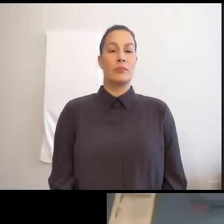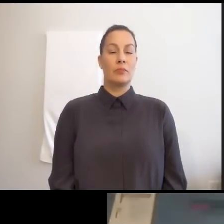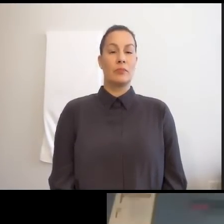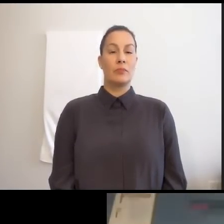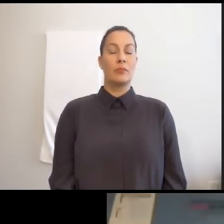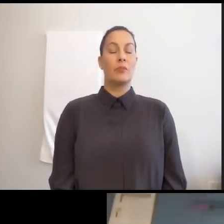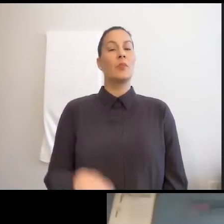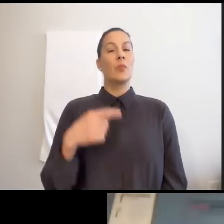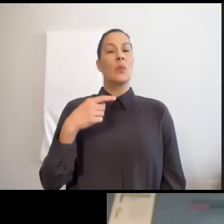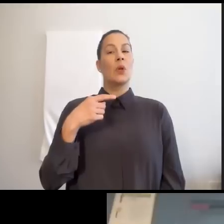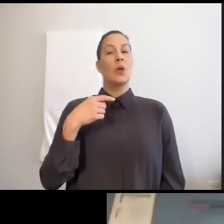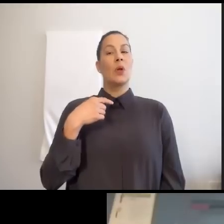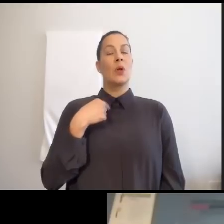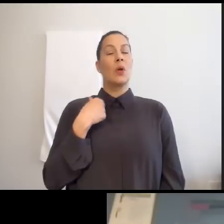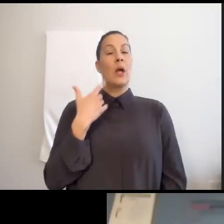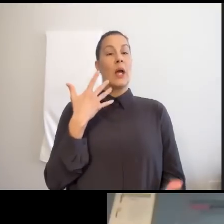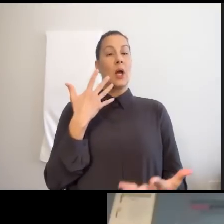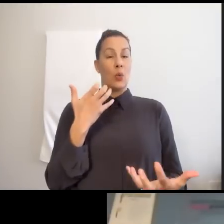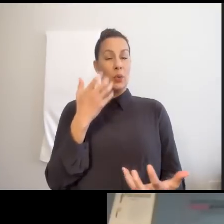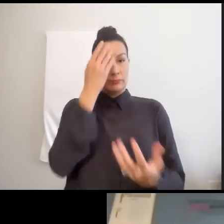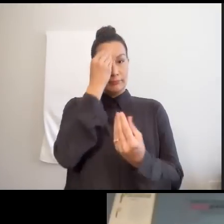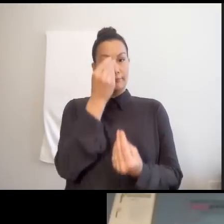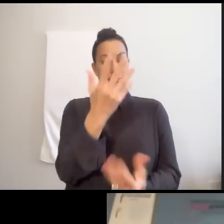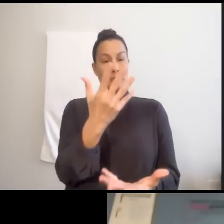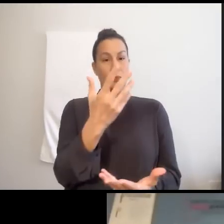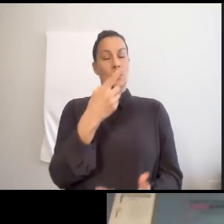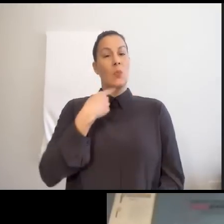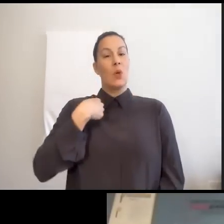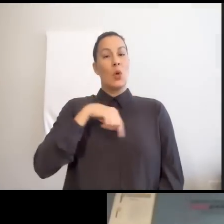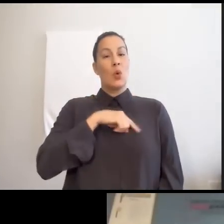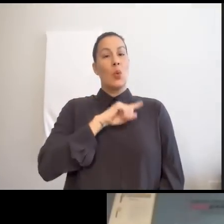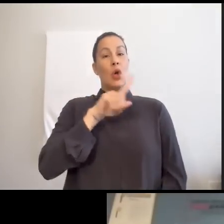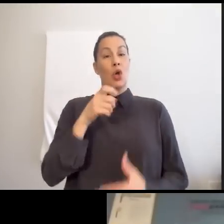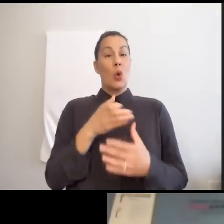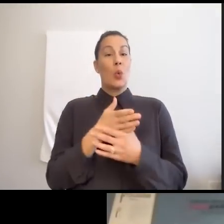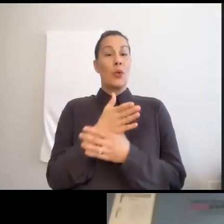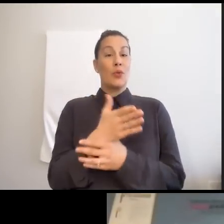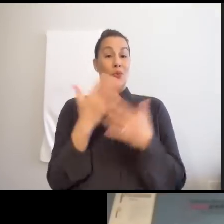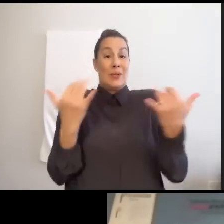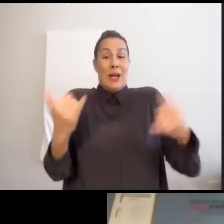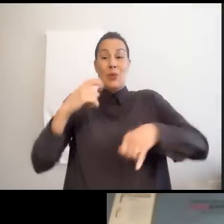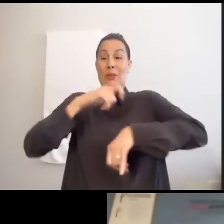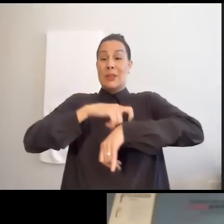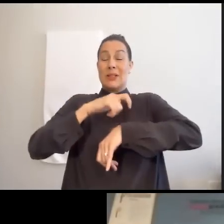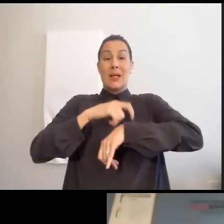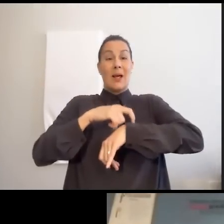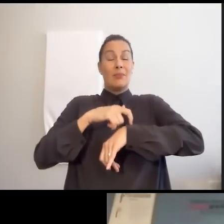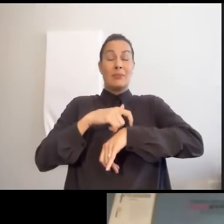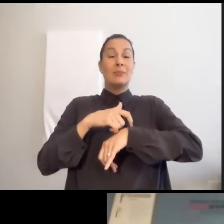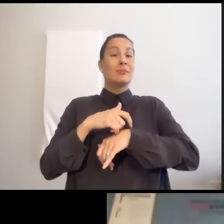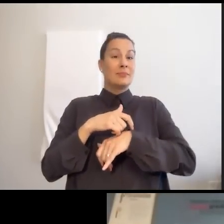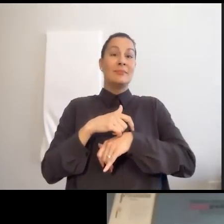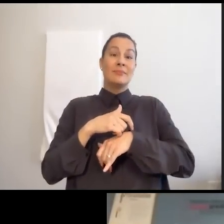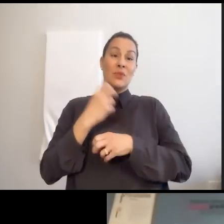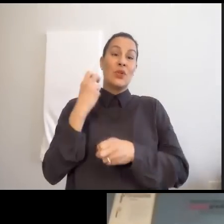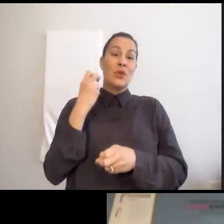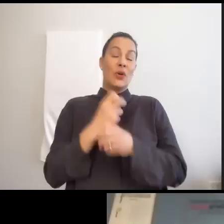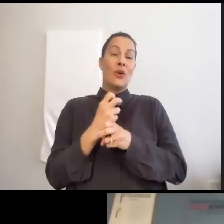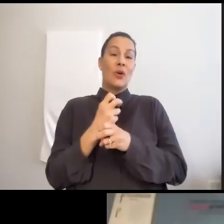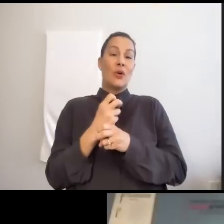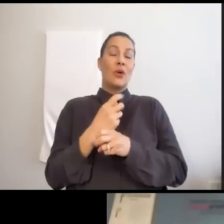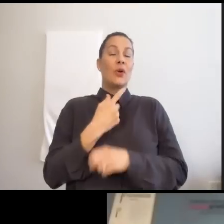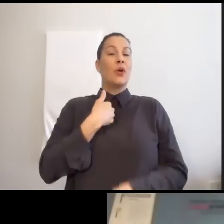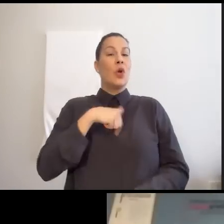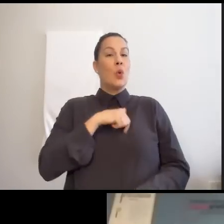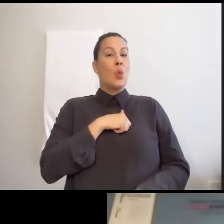I would like to mention the fact that we are going through a very trying time at the moment, and we are facing the system. We are calling out